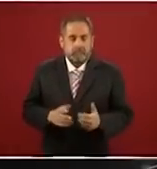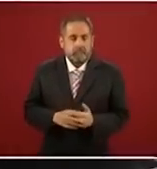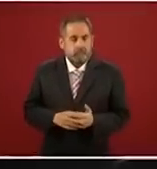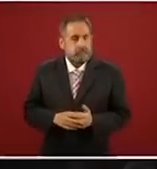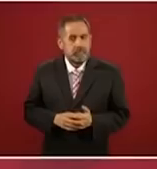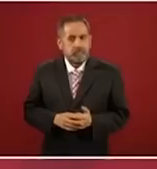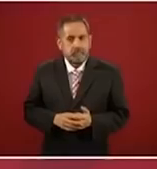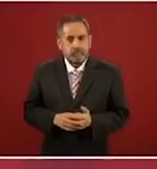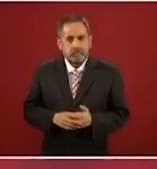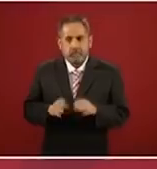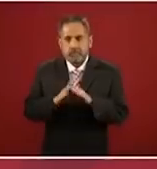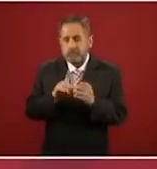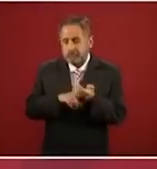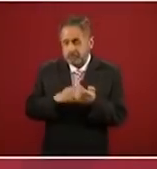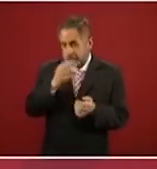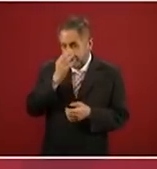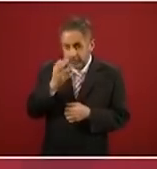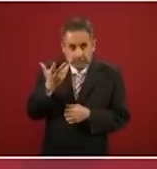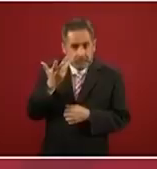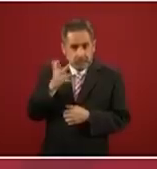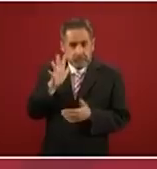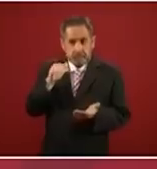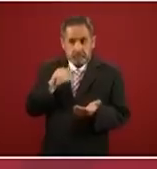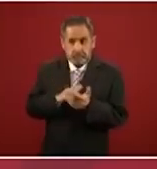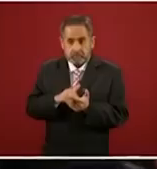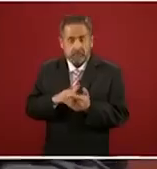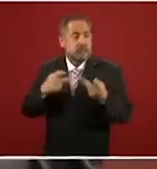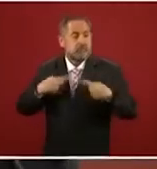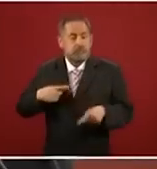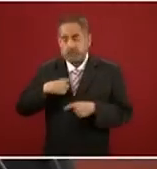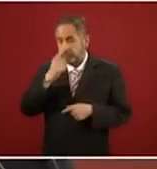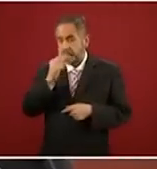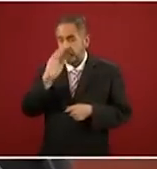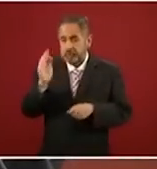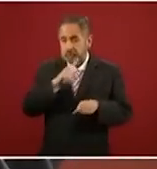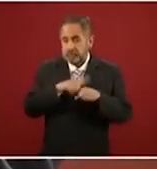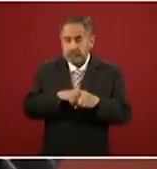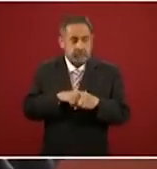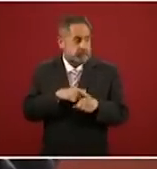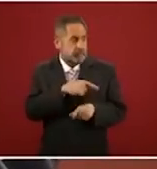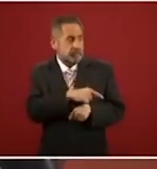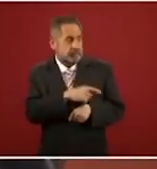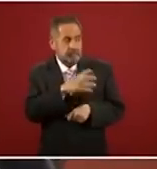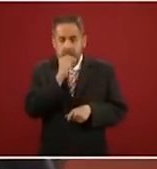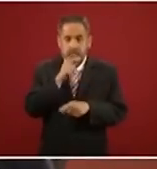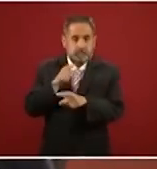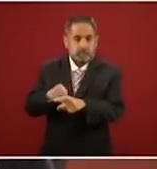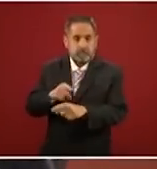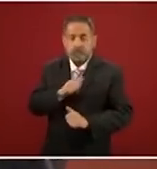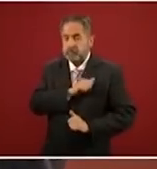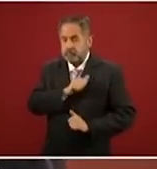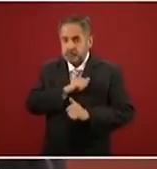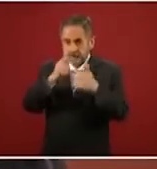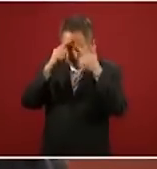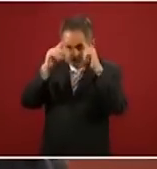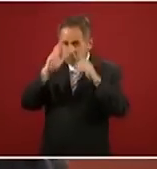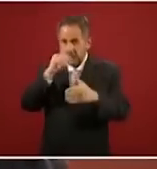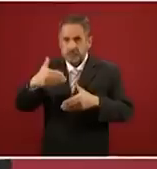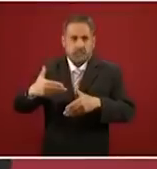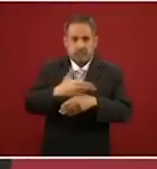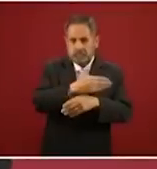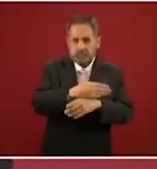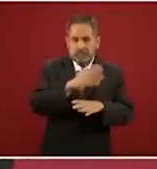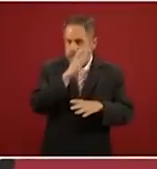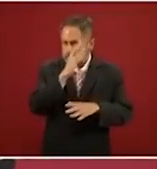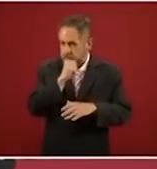como con 10.000 elementos de la policía porque legalmente el ejército y la marina no podían hacer